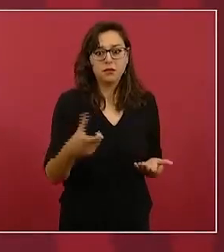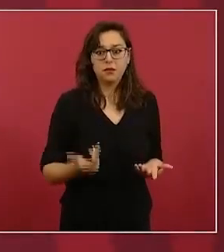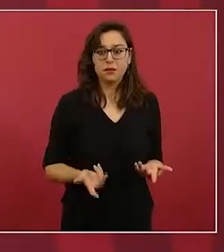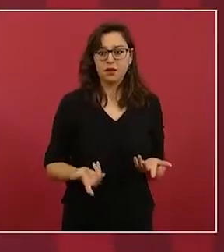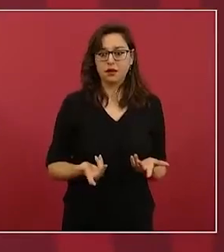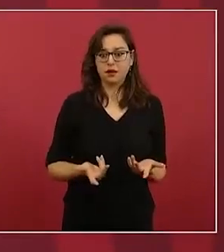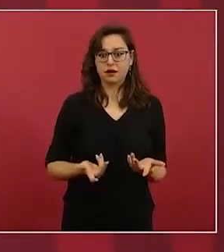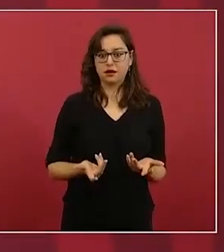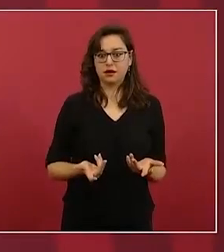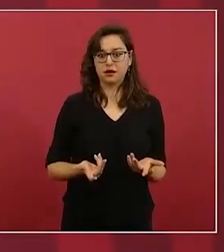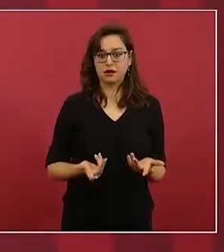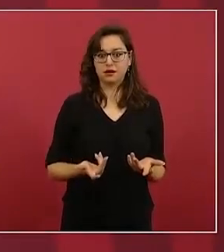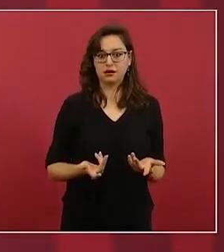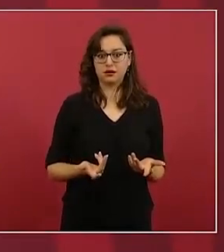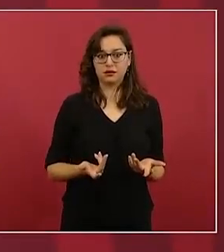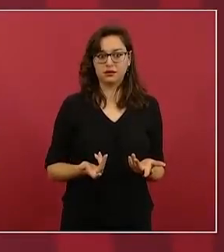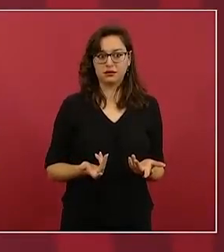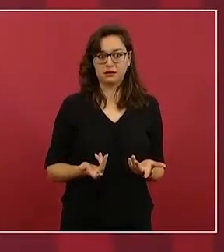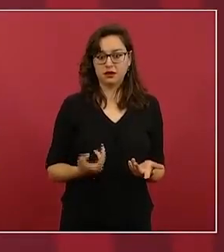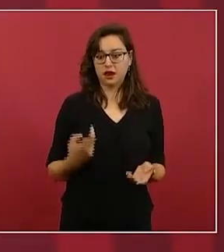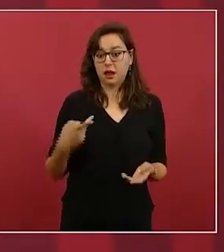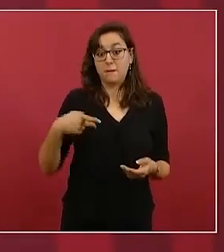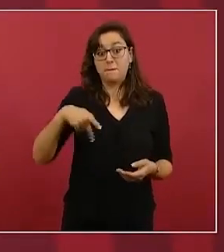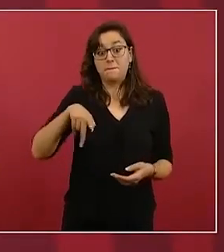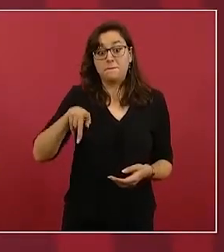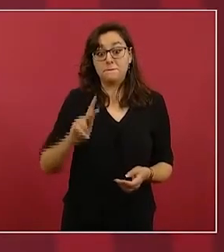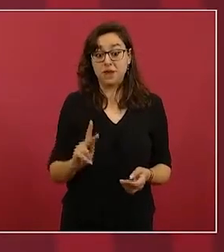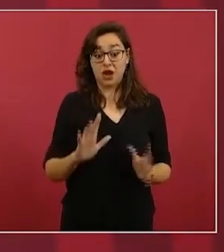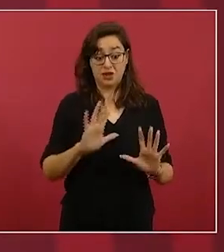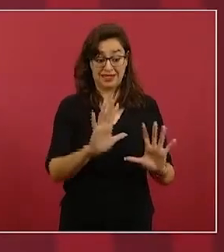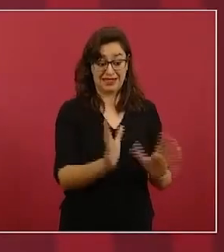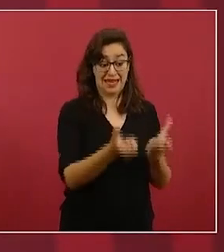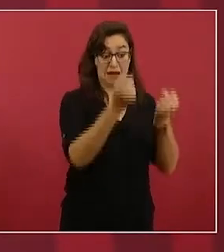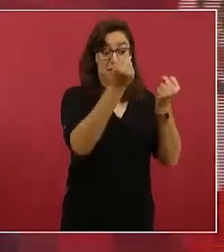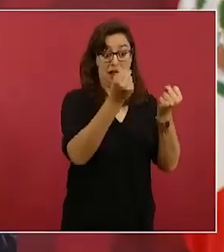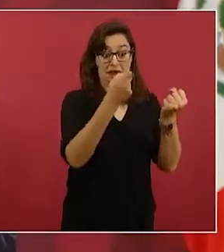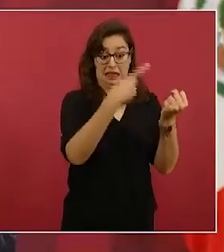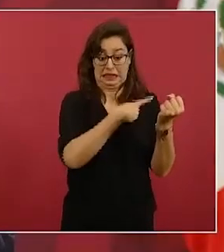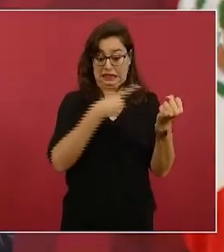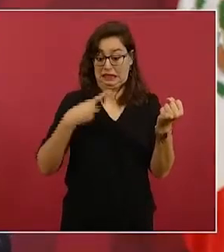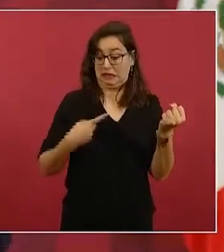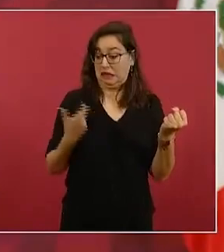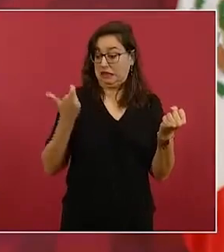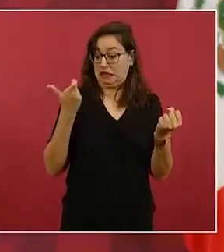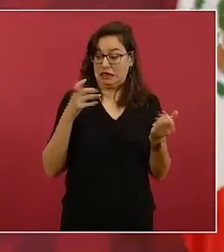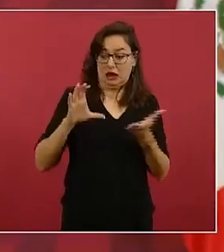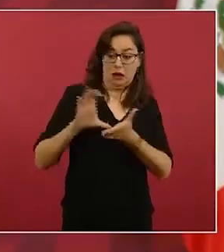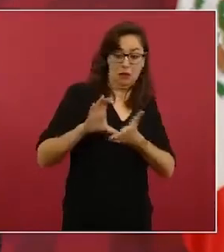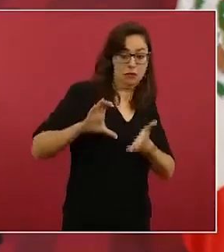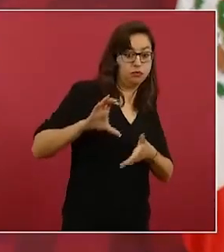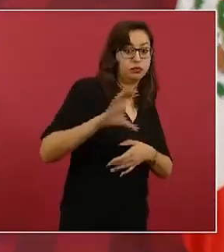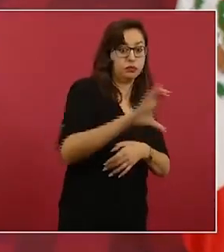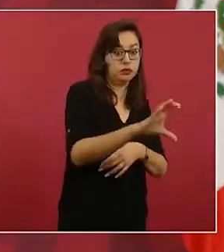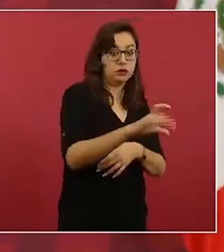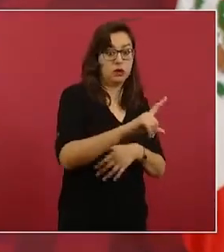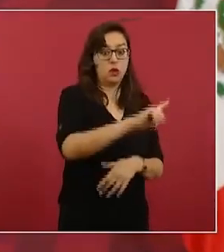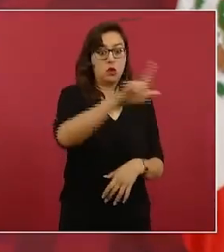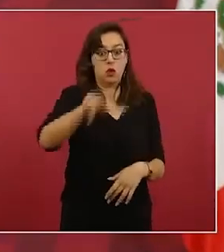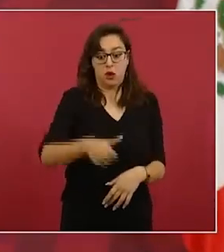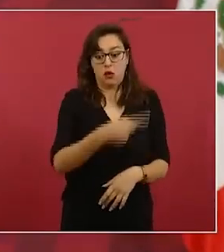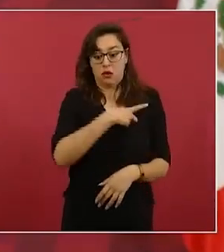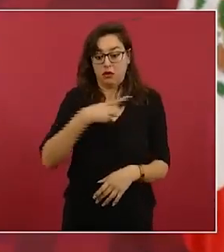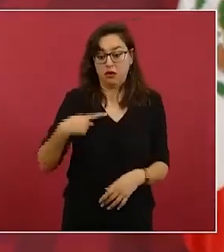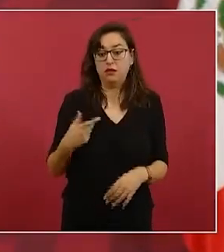pero la deuda, lo que costó ese rescate, le quedó al pueblo.